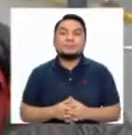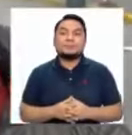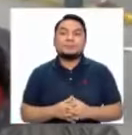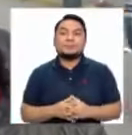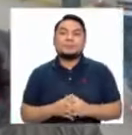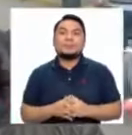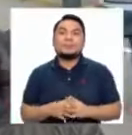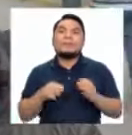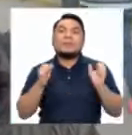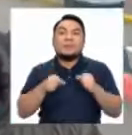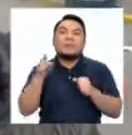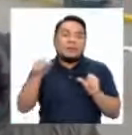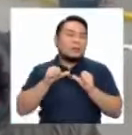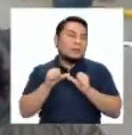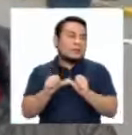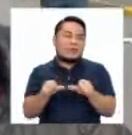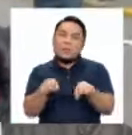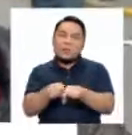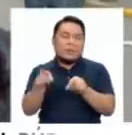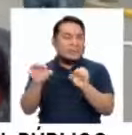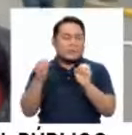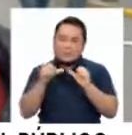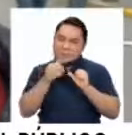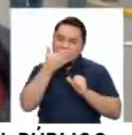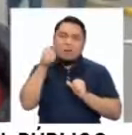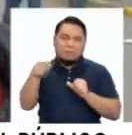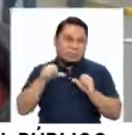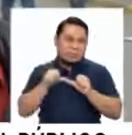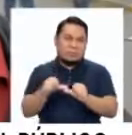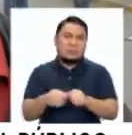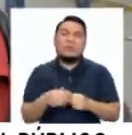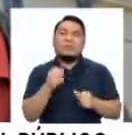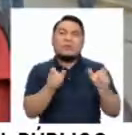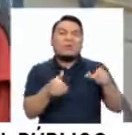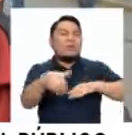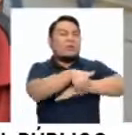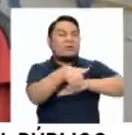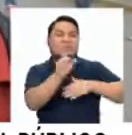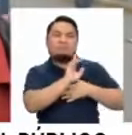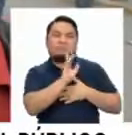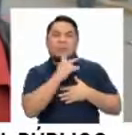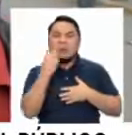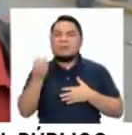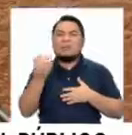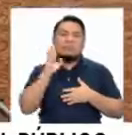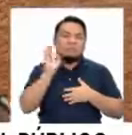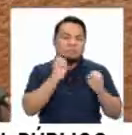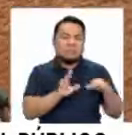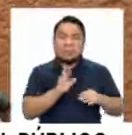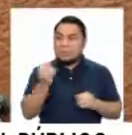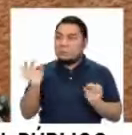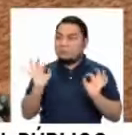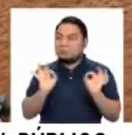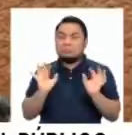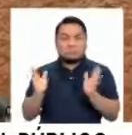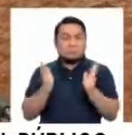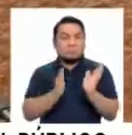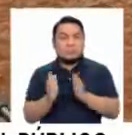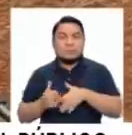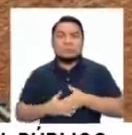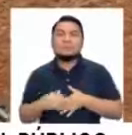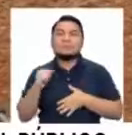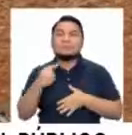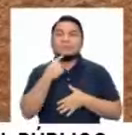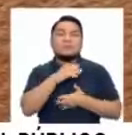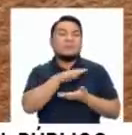Así debe permanecer Gamarra siempre, mucho ambulante, ensucian las calles. Esto ayuda a que la